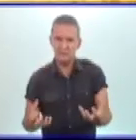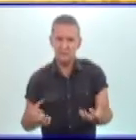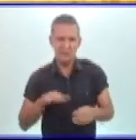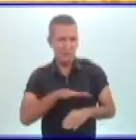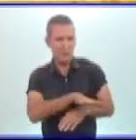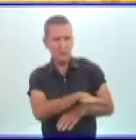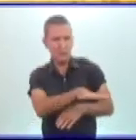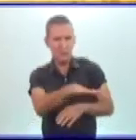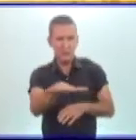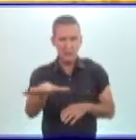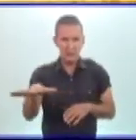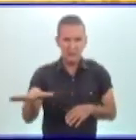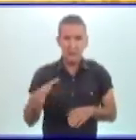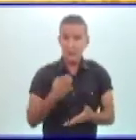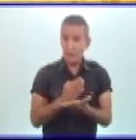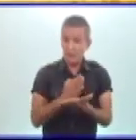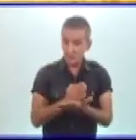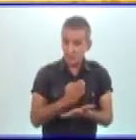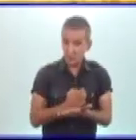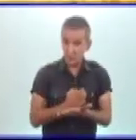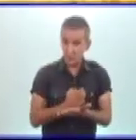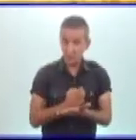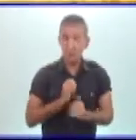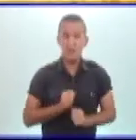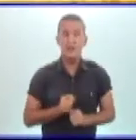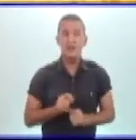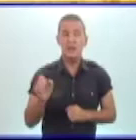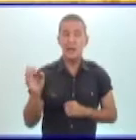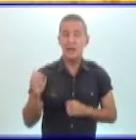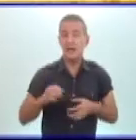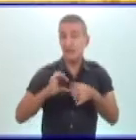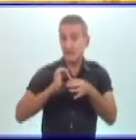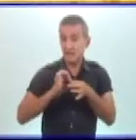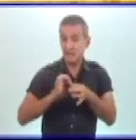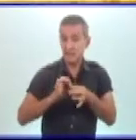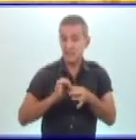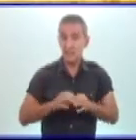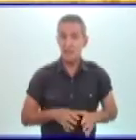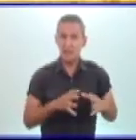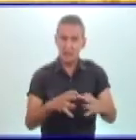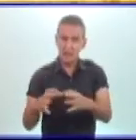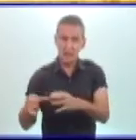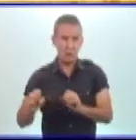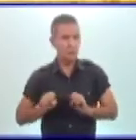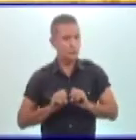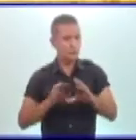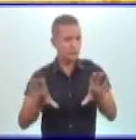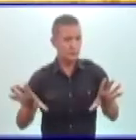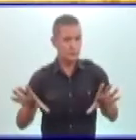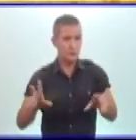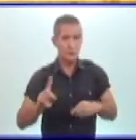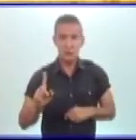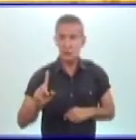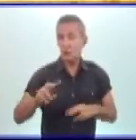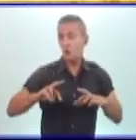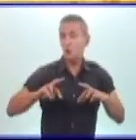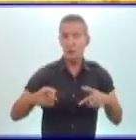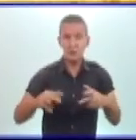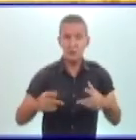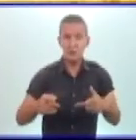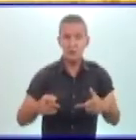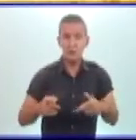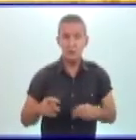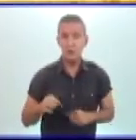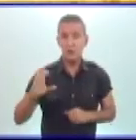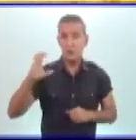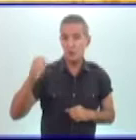ambiente. Estudiarás en tus clases de geografía que existen recursos naturales que son no renovables, entre ellos el carbón mineral y